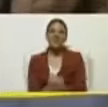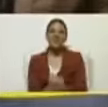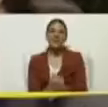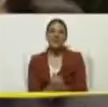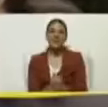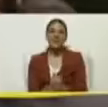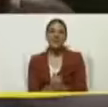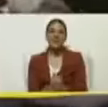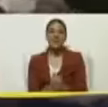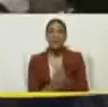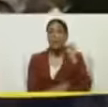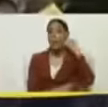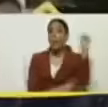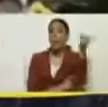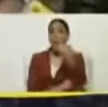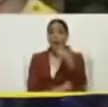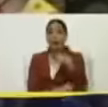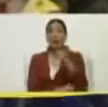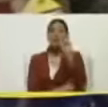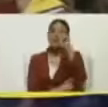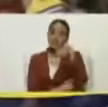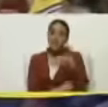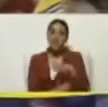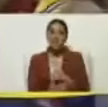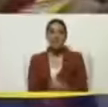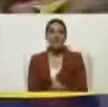de Guárico,